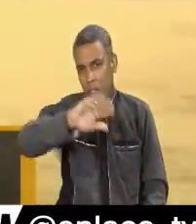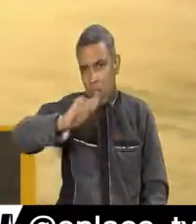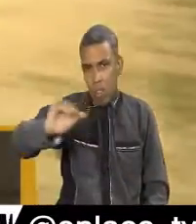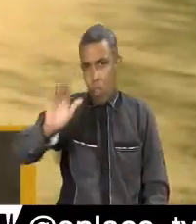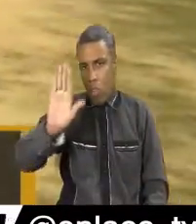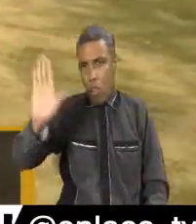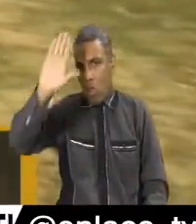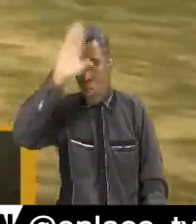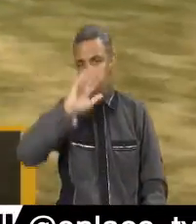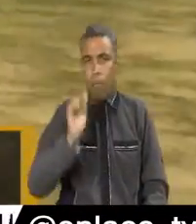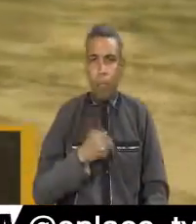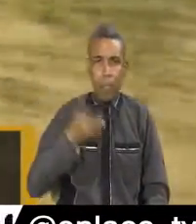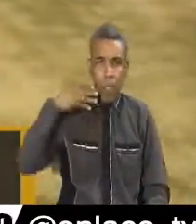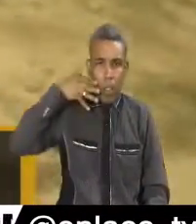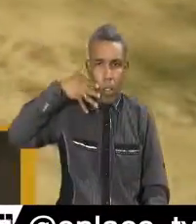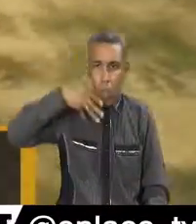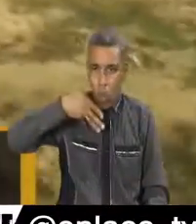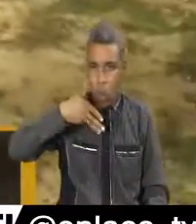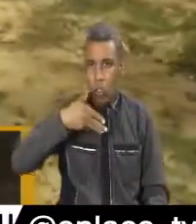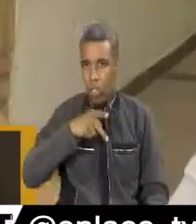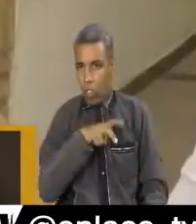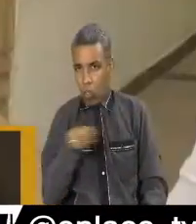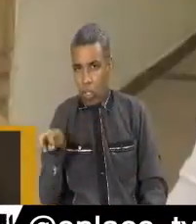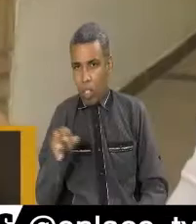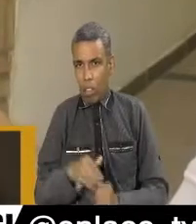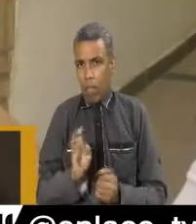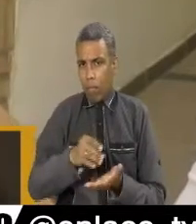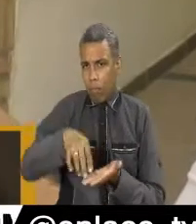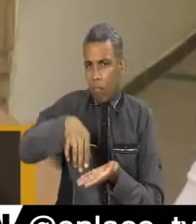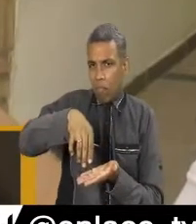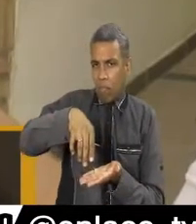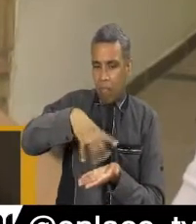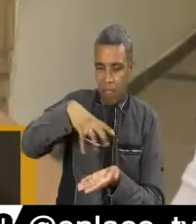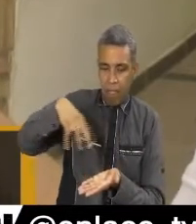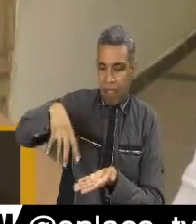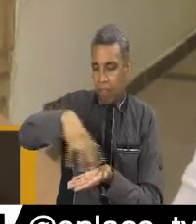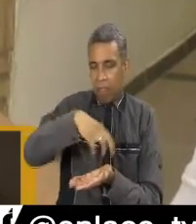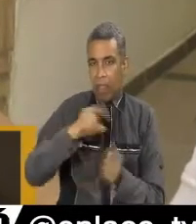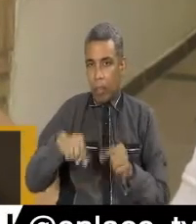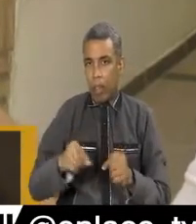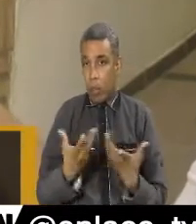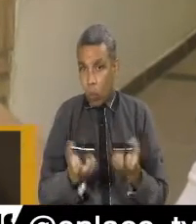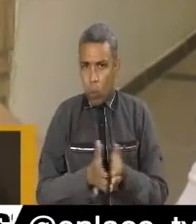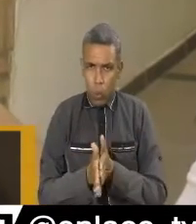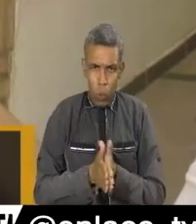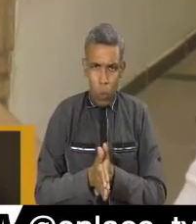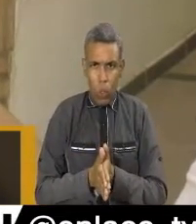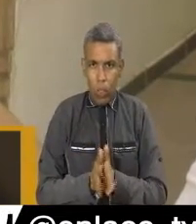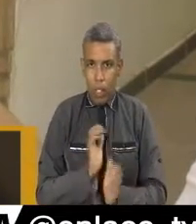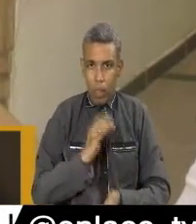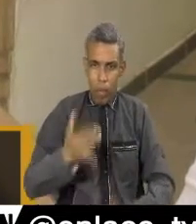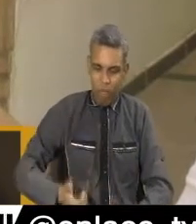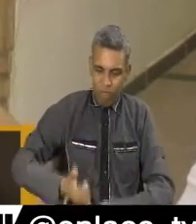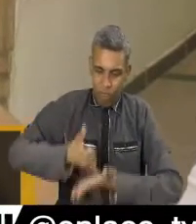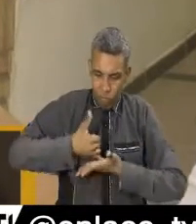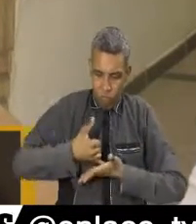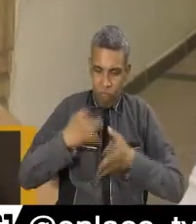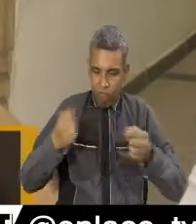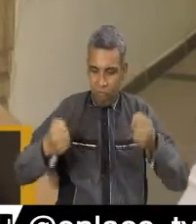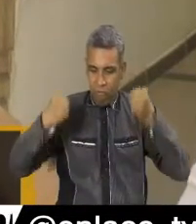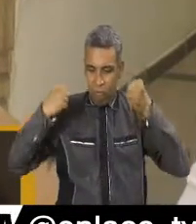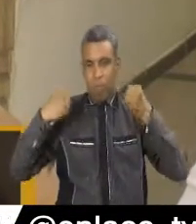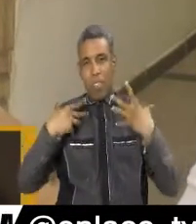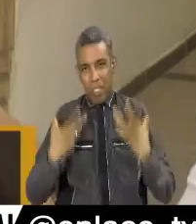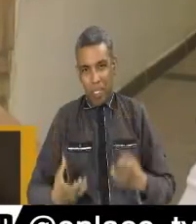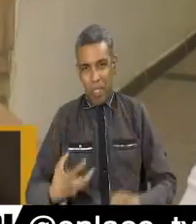también. Pues la expectativa es poder ganar este torneo y pues traernos el trofeo acá a Santander y